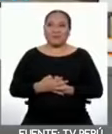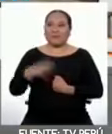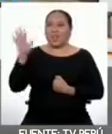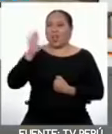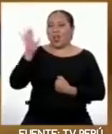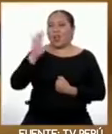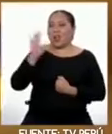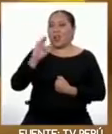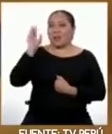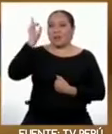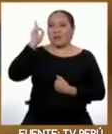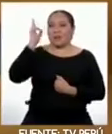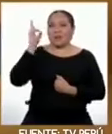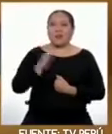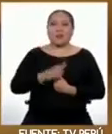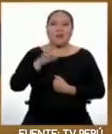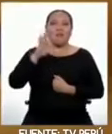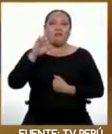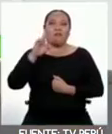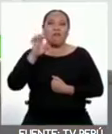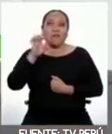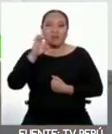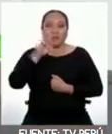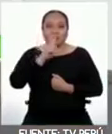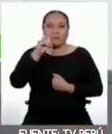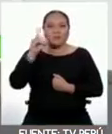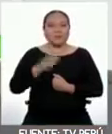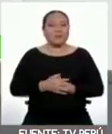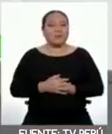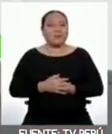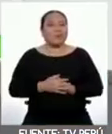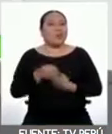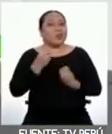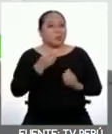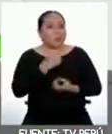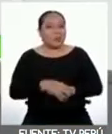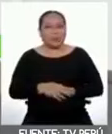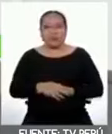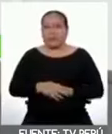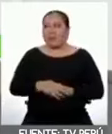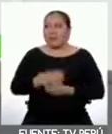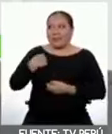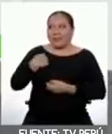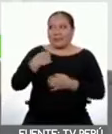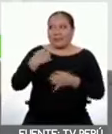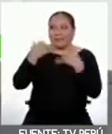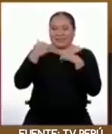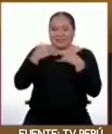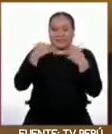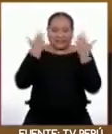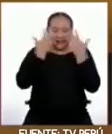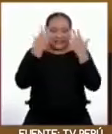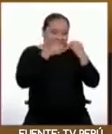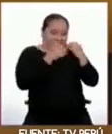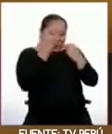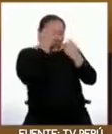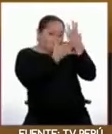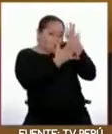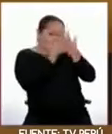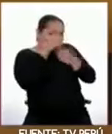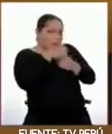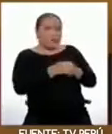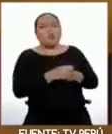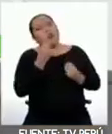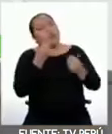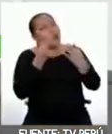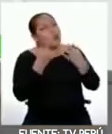Hola, profesor Fred. Hola, Yanira, ¿cómo estás? Bien, profesor, pero me agarraron jugando con las sombras. ¿Cómo así que jugabas